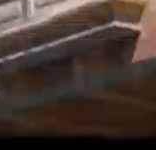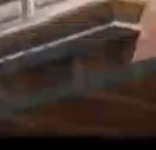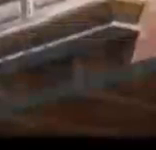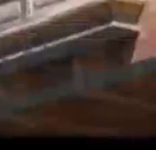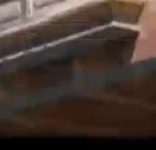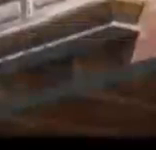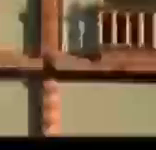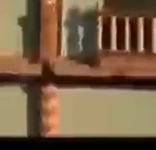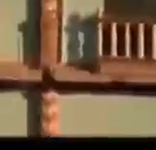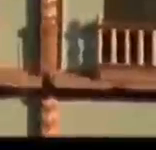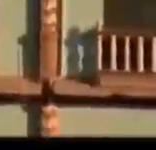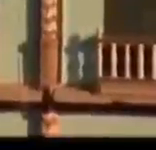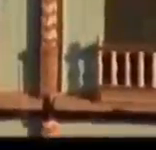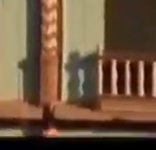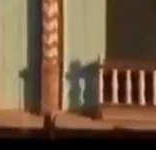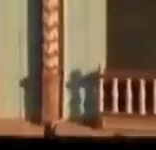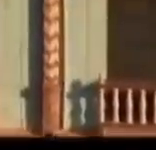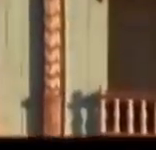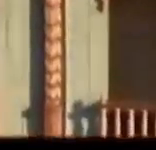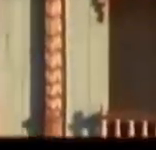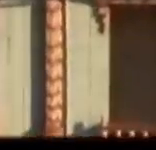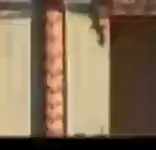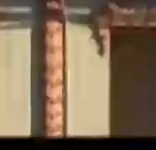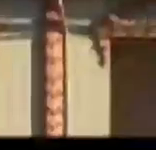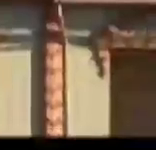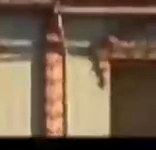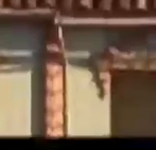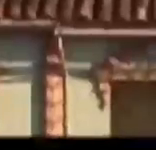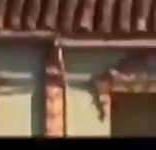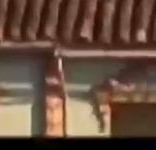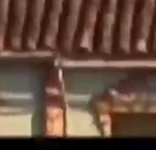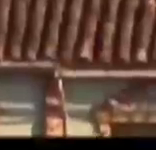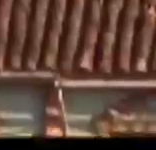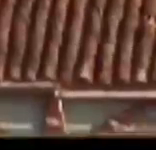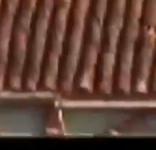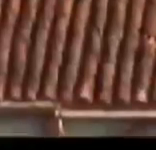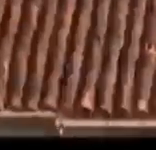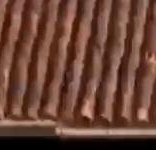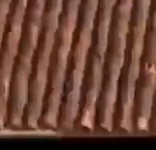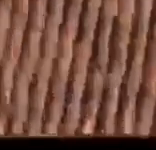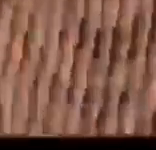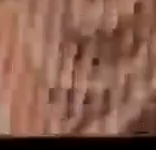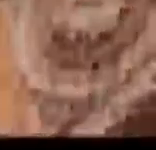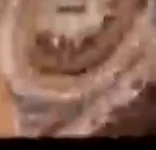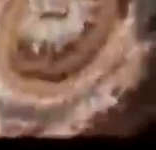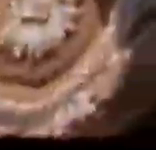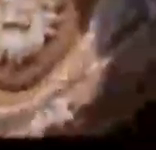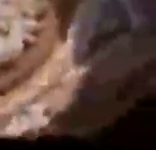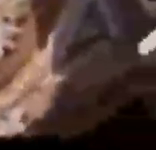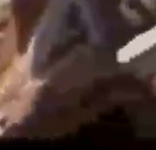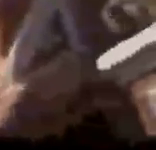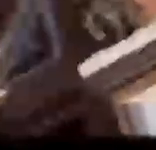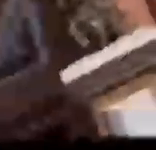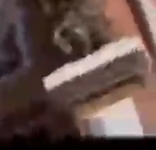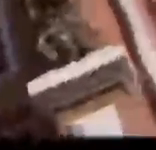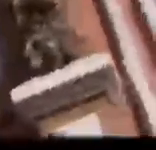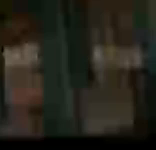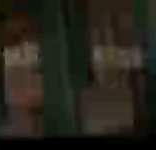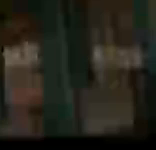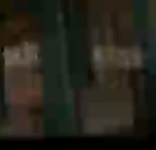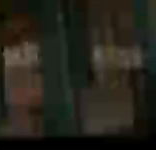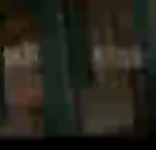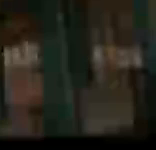balcones parecen aferrarse a las laderas y los tejados una escalera a los cielos.